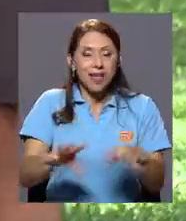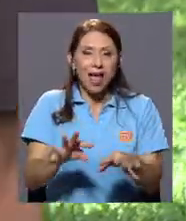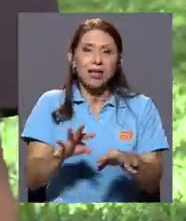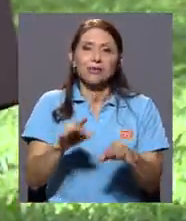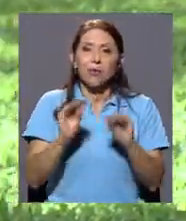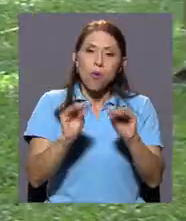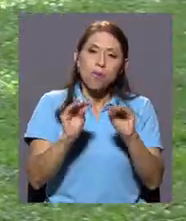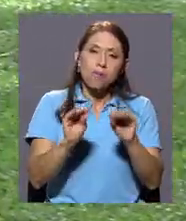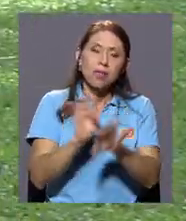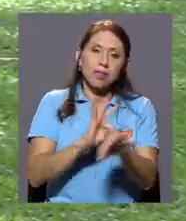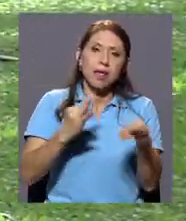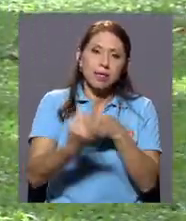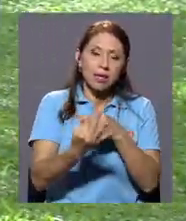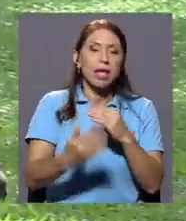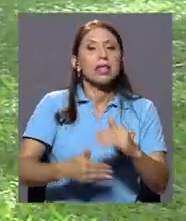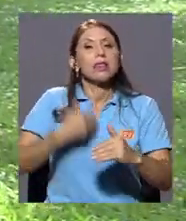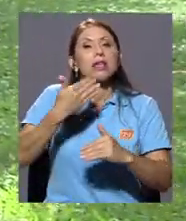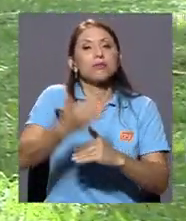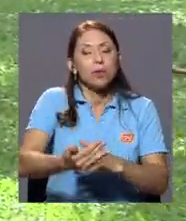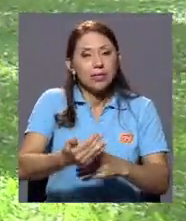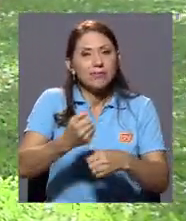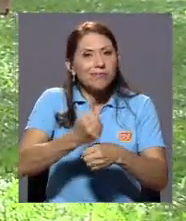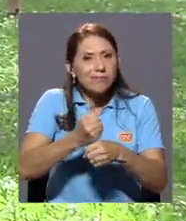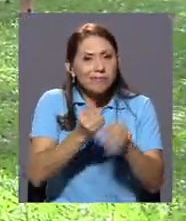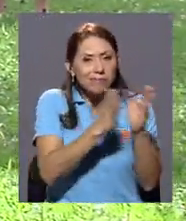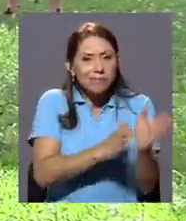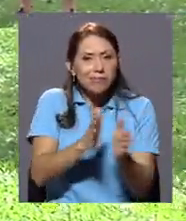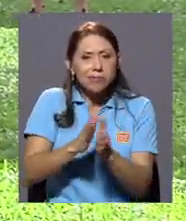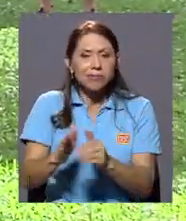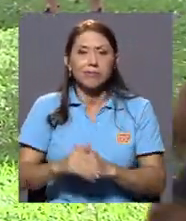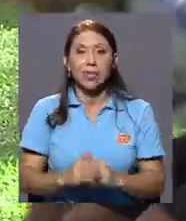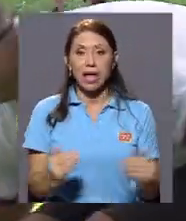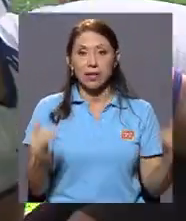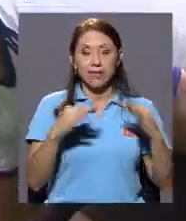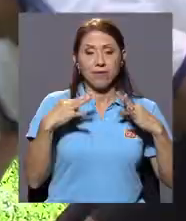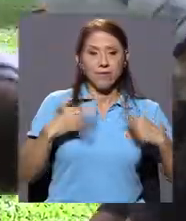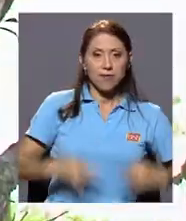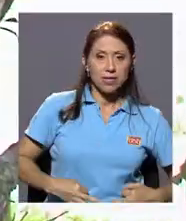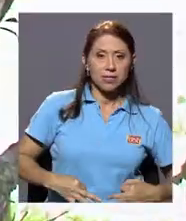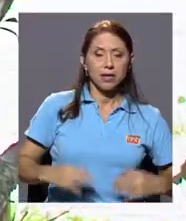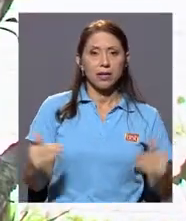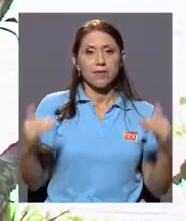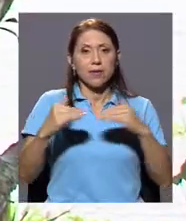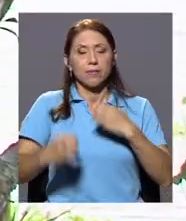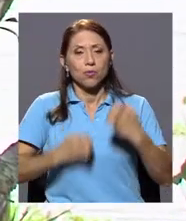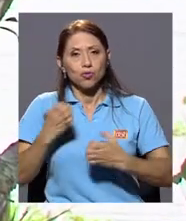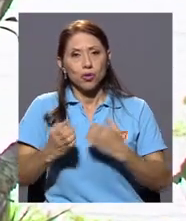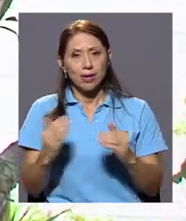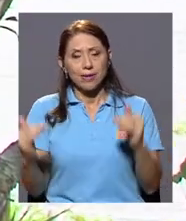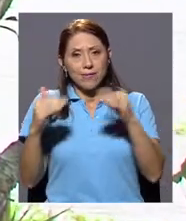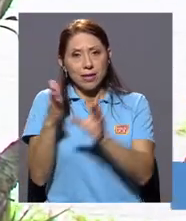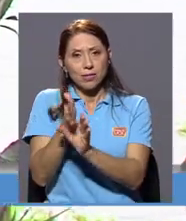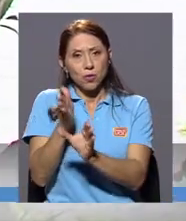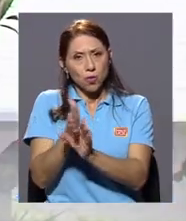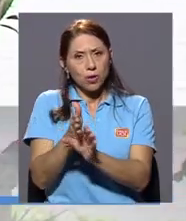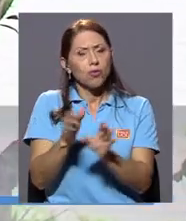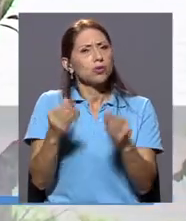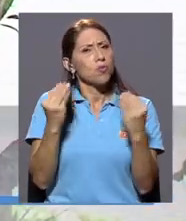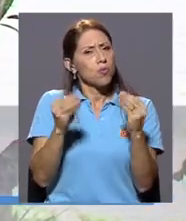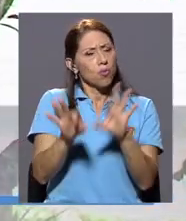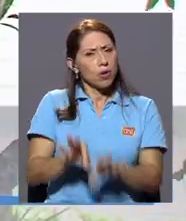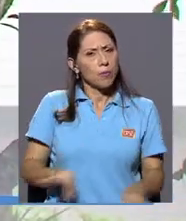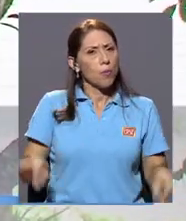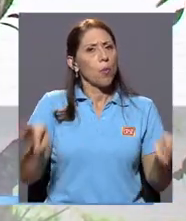ayudando en labores logísticas. Pues tanto física como emocional y psicológicamente es un impacto muy importante hacia